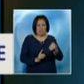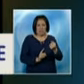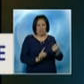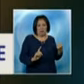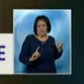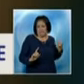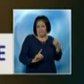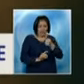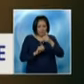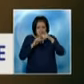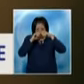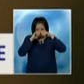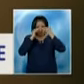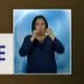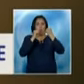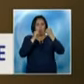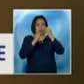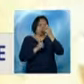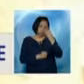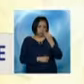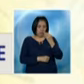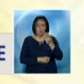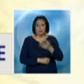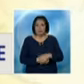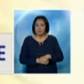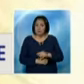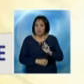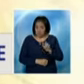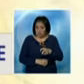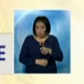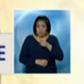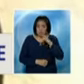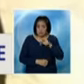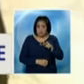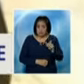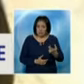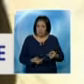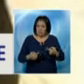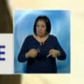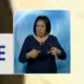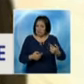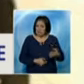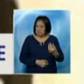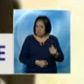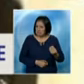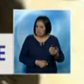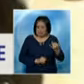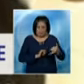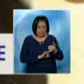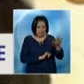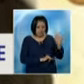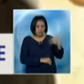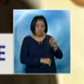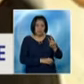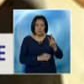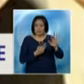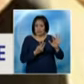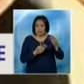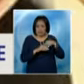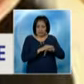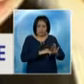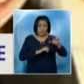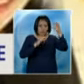la nariz y dejarla inconsciente. Según la propia joven, la discusión se habría iniciado el sábado 27 de mayo al